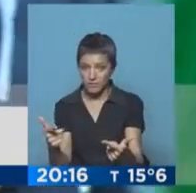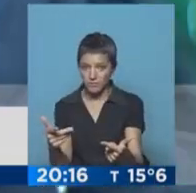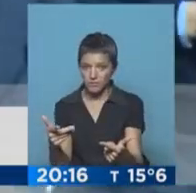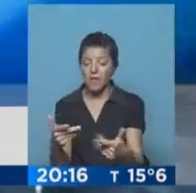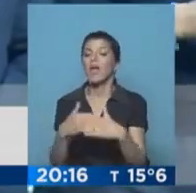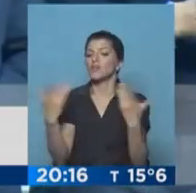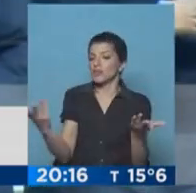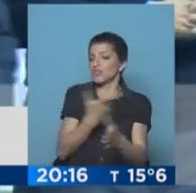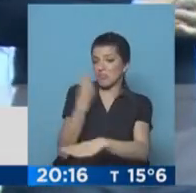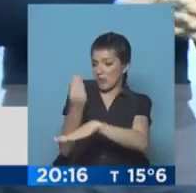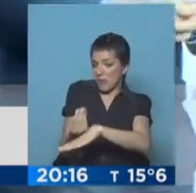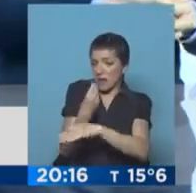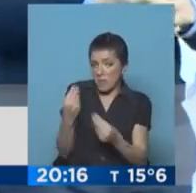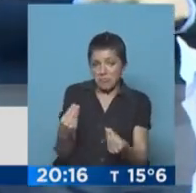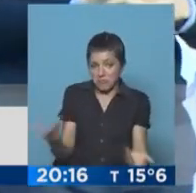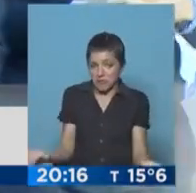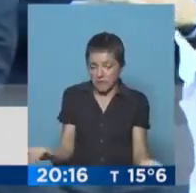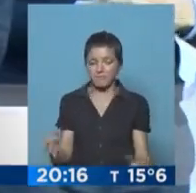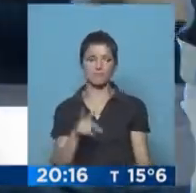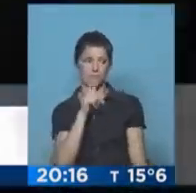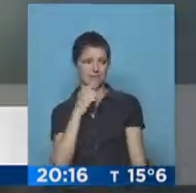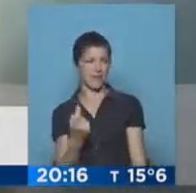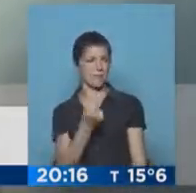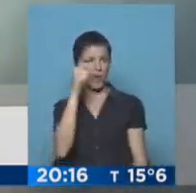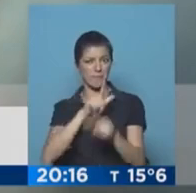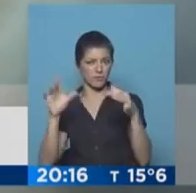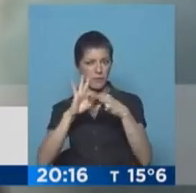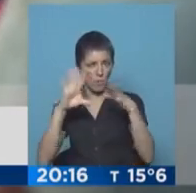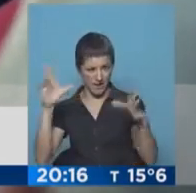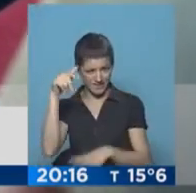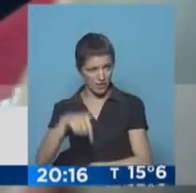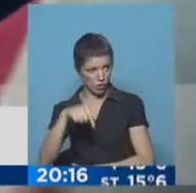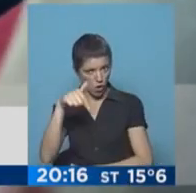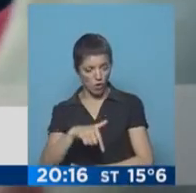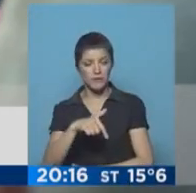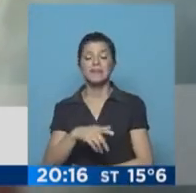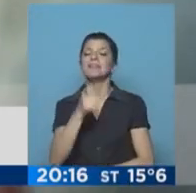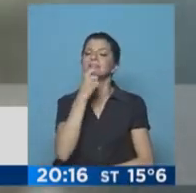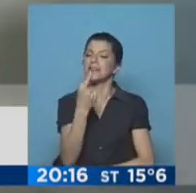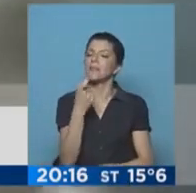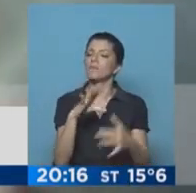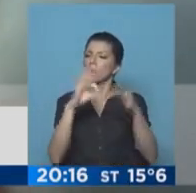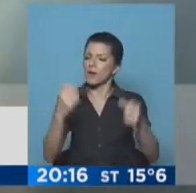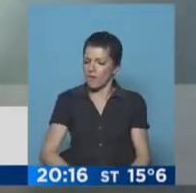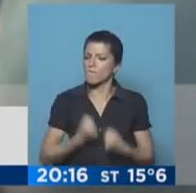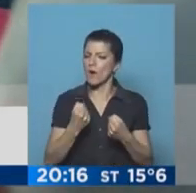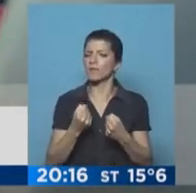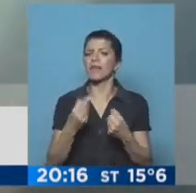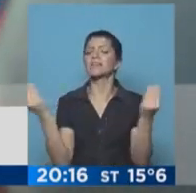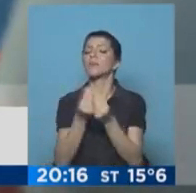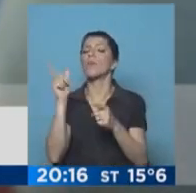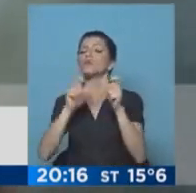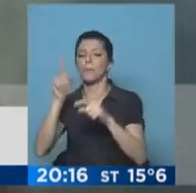un gobernante. Y creo que hay muy pocos demócratas en la Argentina de hoy. Y para ser una democracia fuerte tiene que haber muchos demócratas.